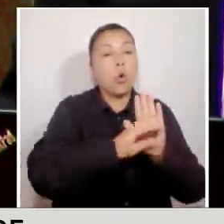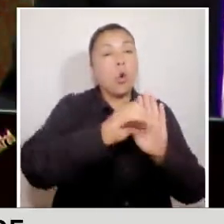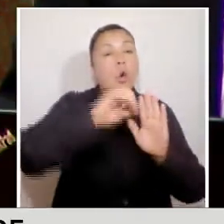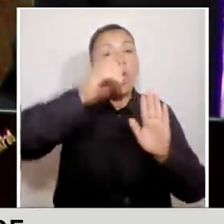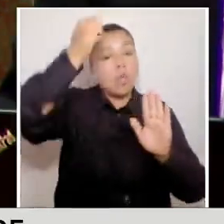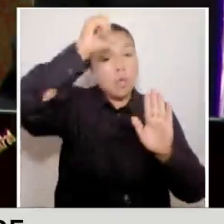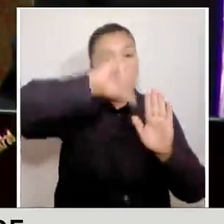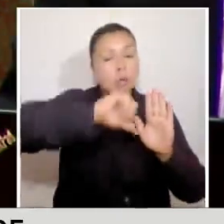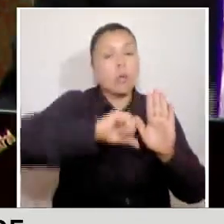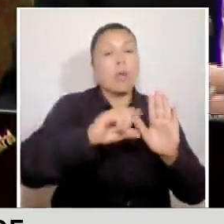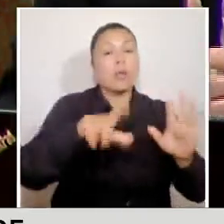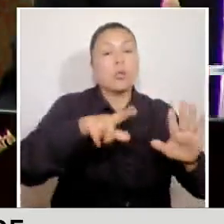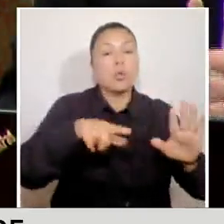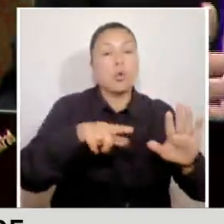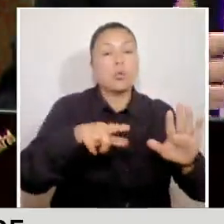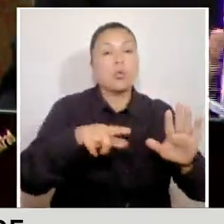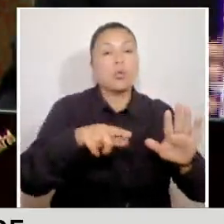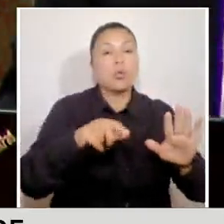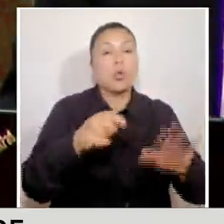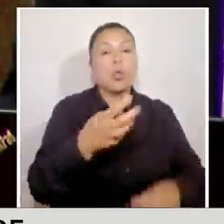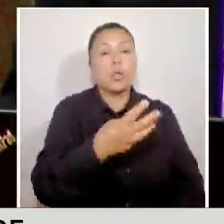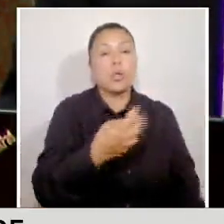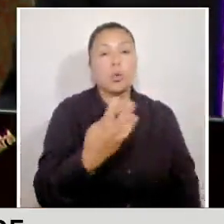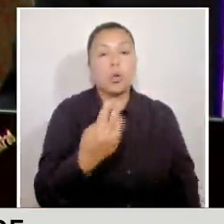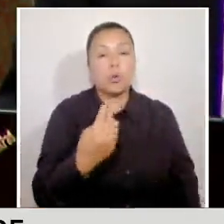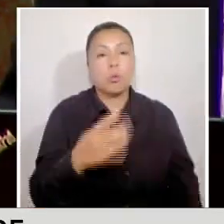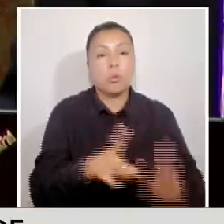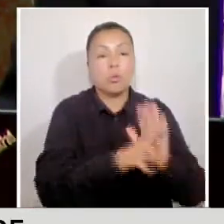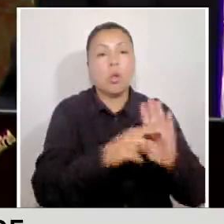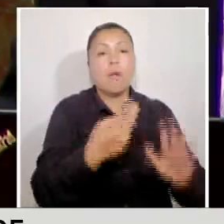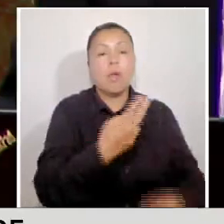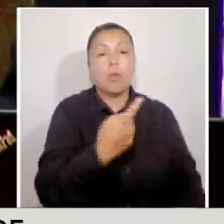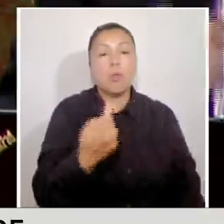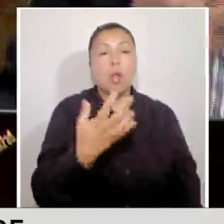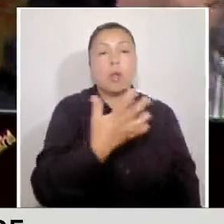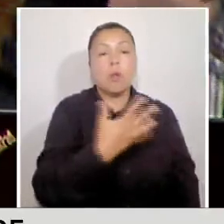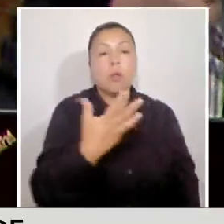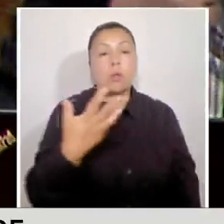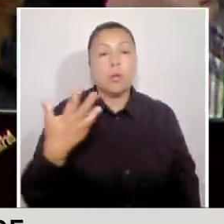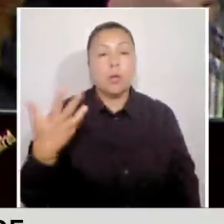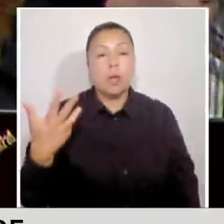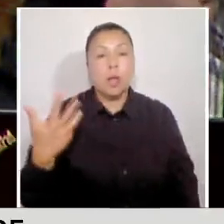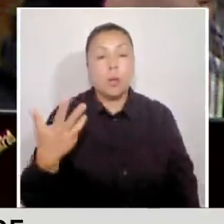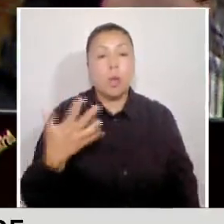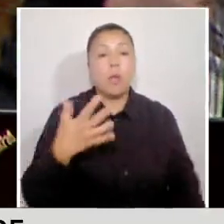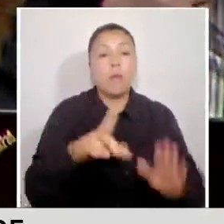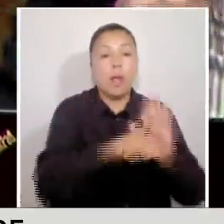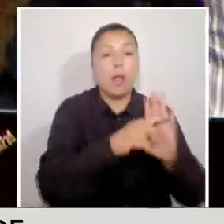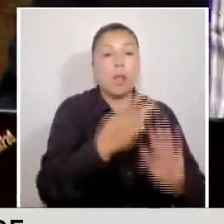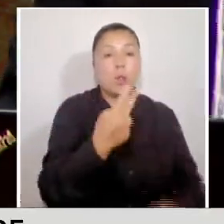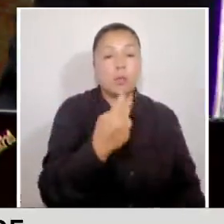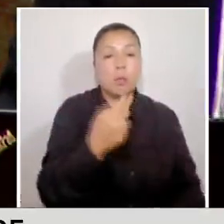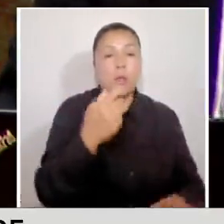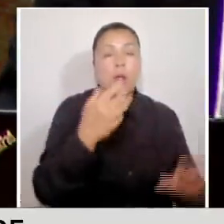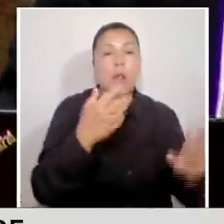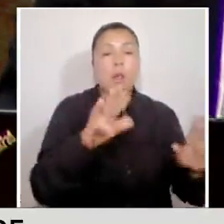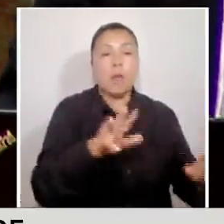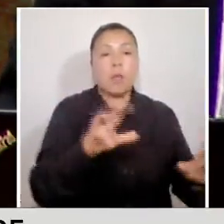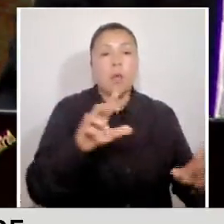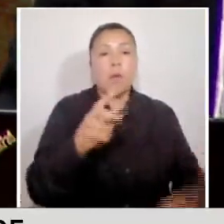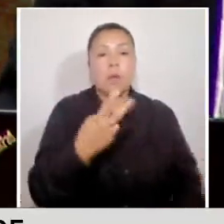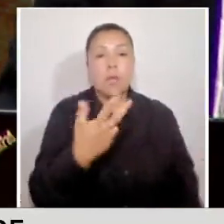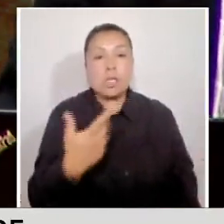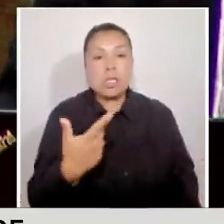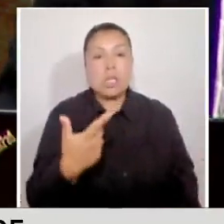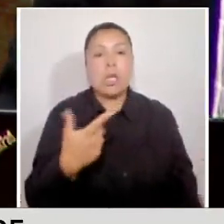18314 en la ley número 21459 en la ley número 12927 cuyo texto